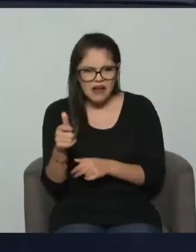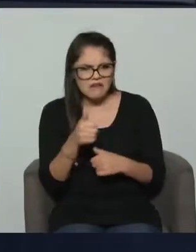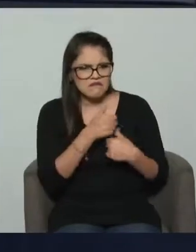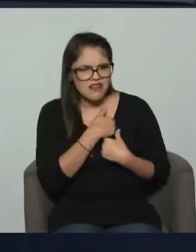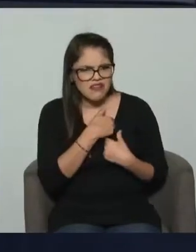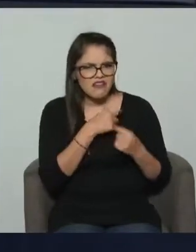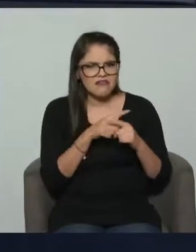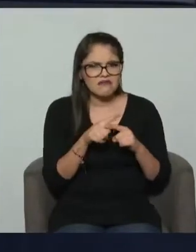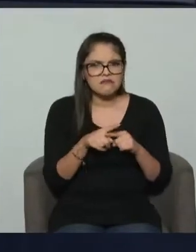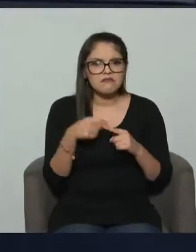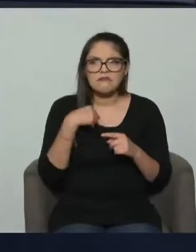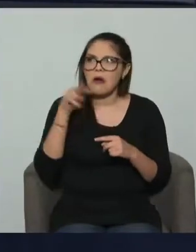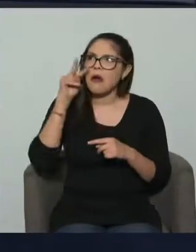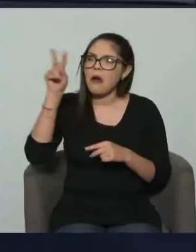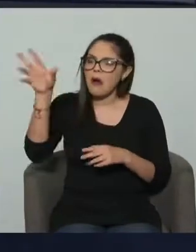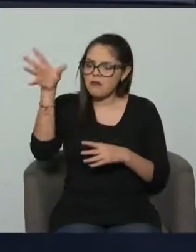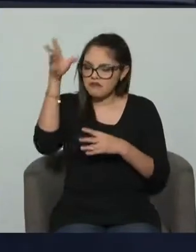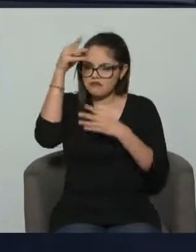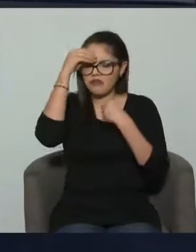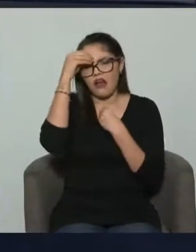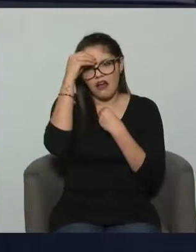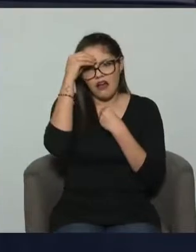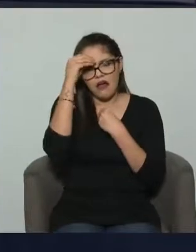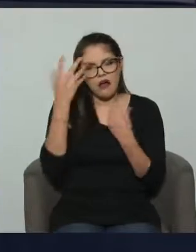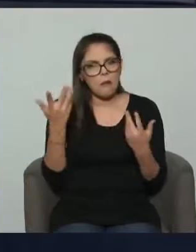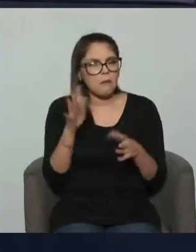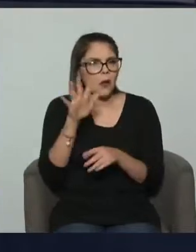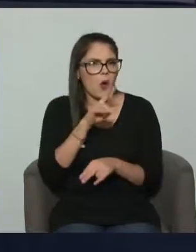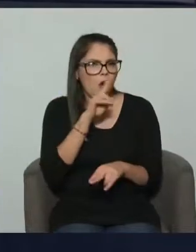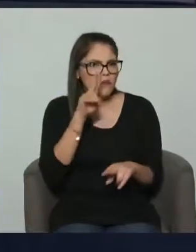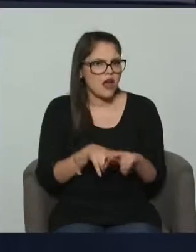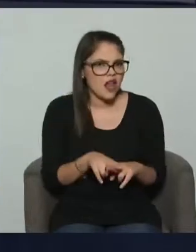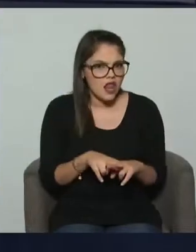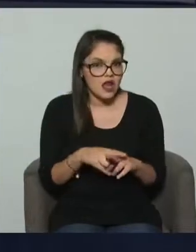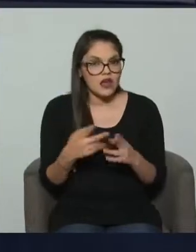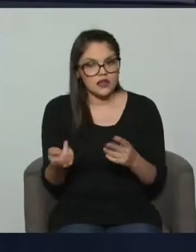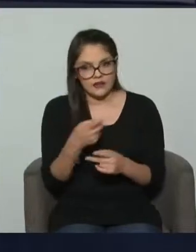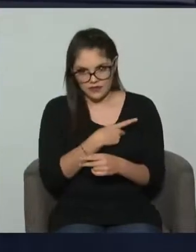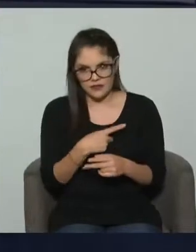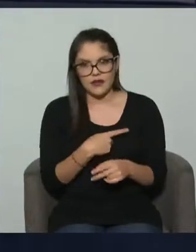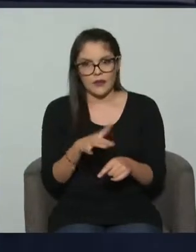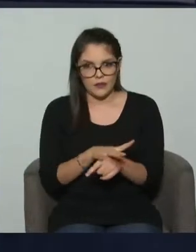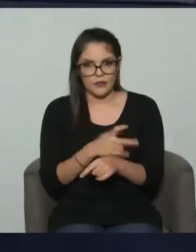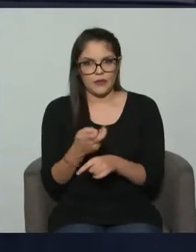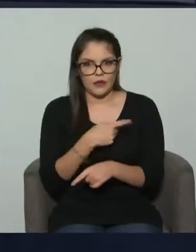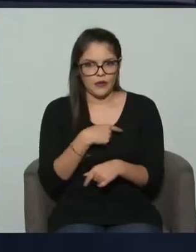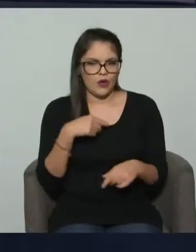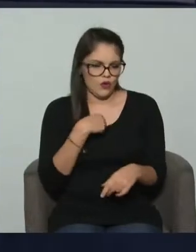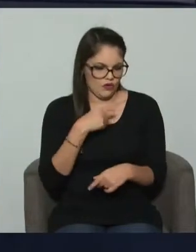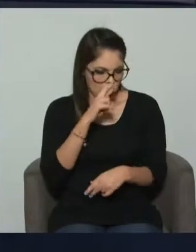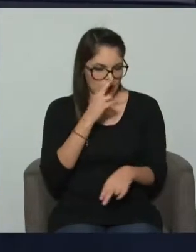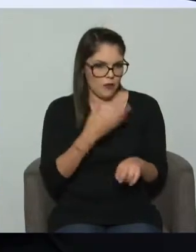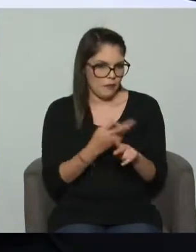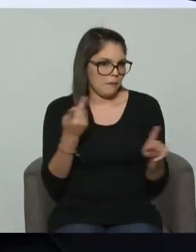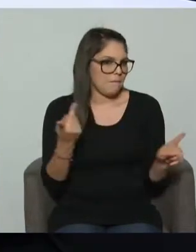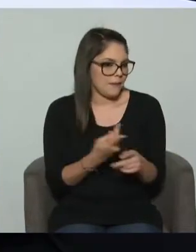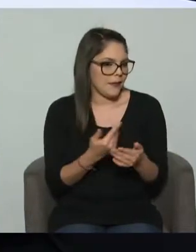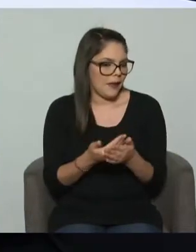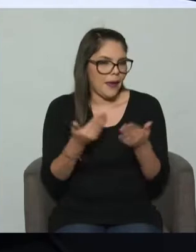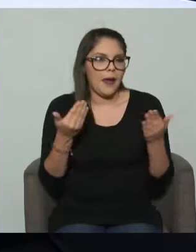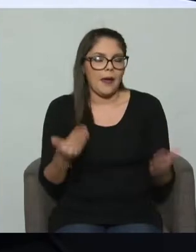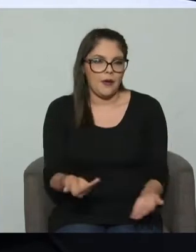fue parte de su contexto. Entonces, de ahí que podamos decir, a ver, entonces hagámonos responsables de lo que está ocurriendo. Estamos hablando del